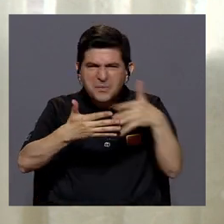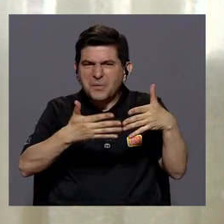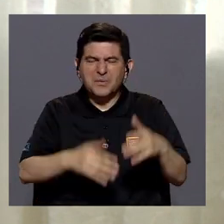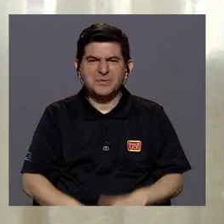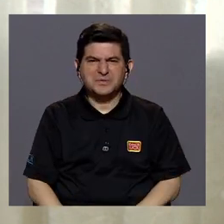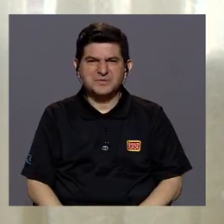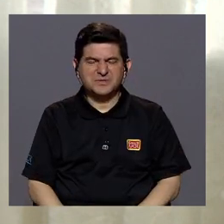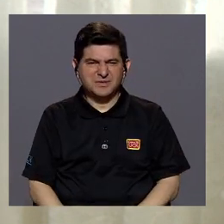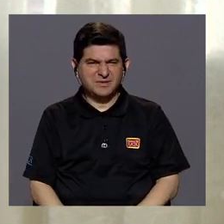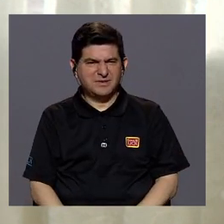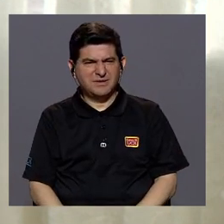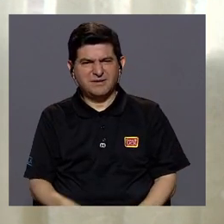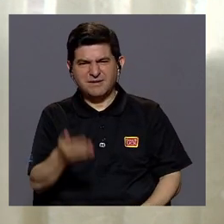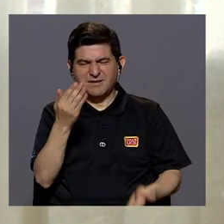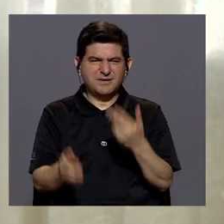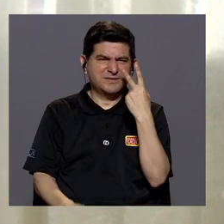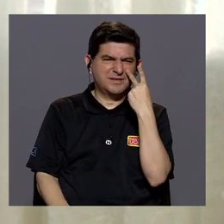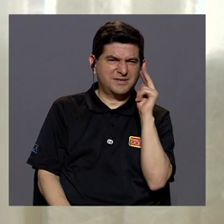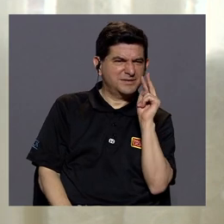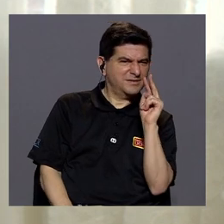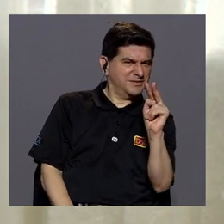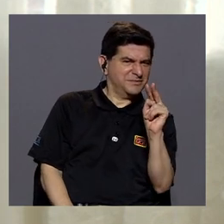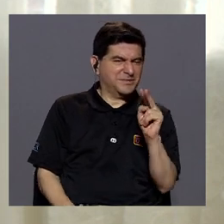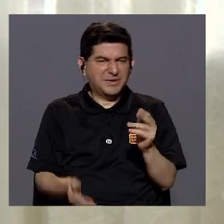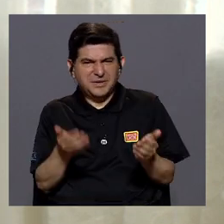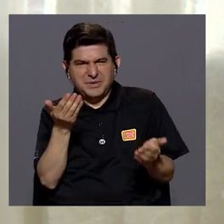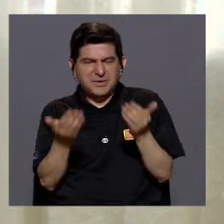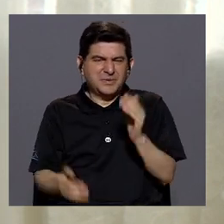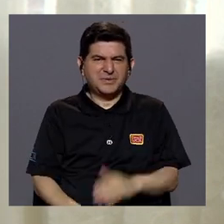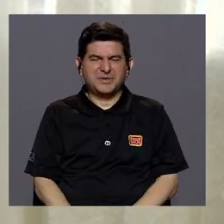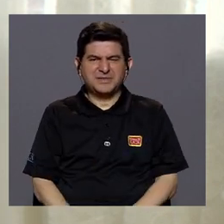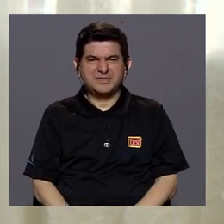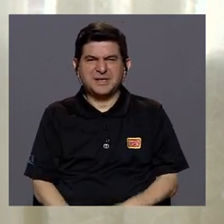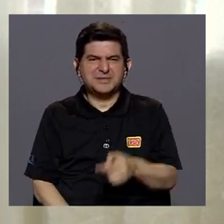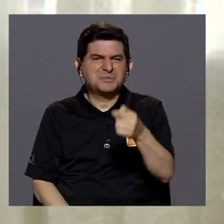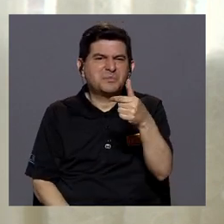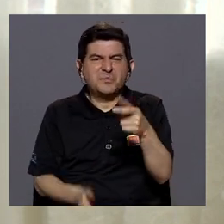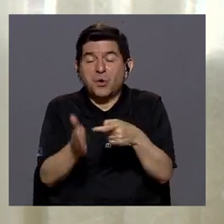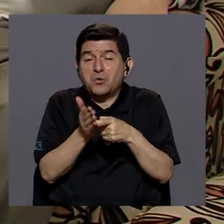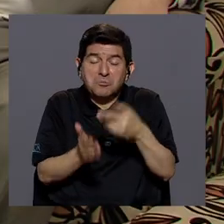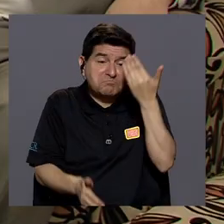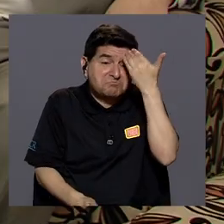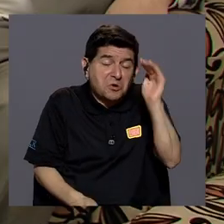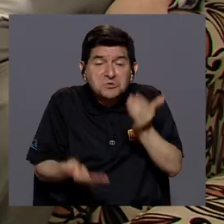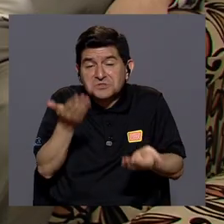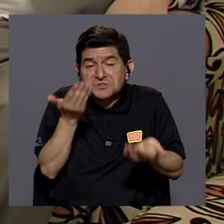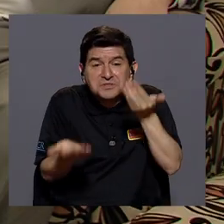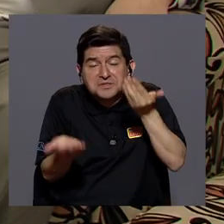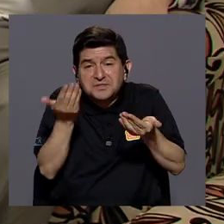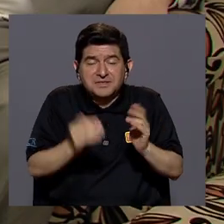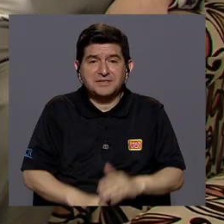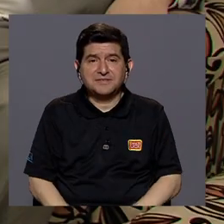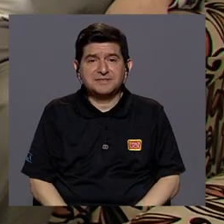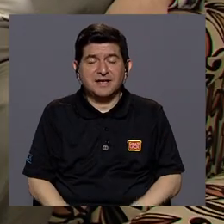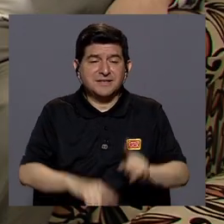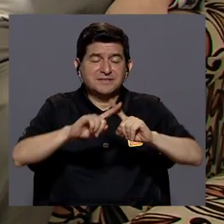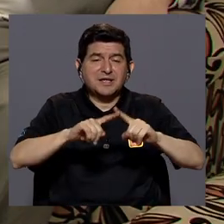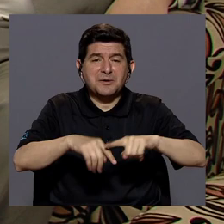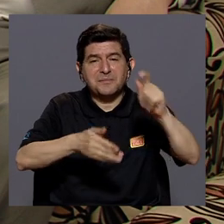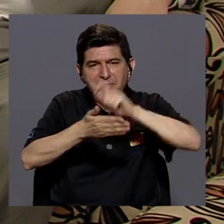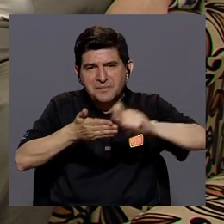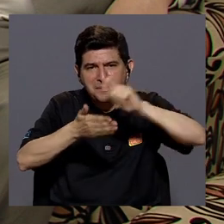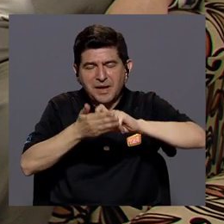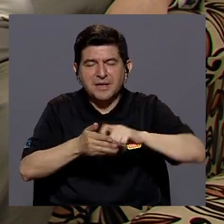veo como muy, un poco exigente. Bueno, no sé si era, depende tal vez de la escuela y